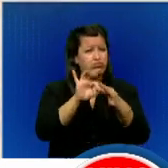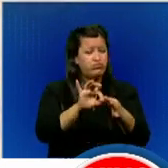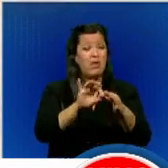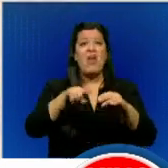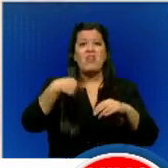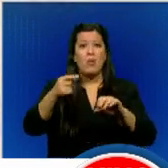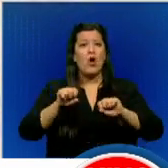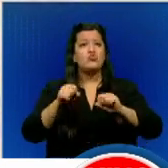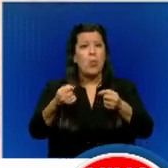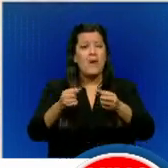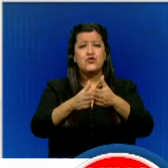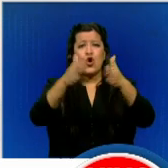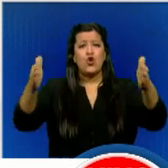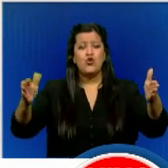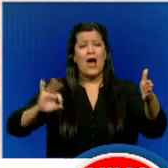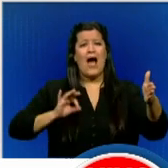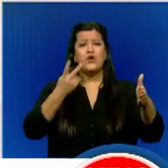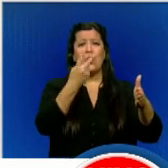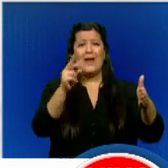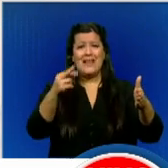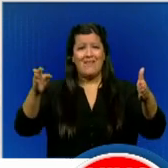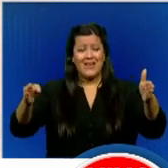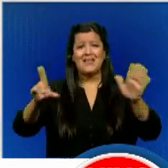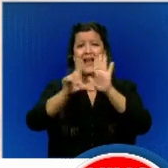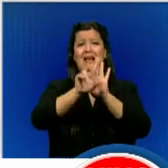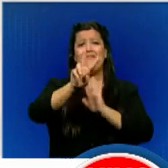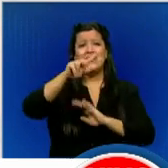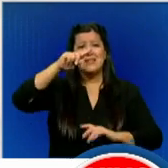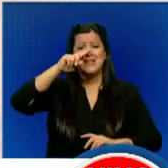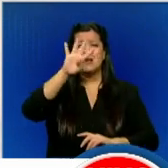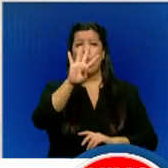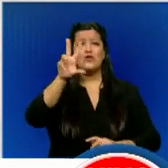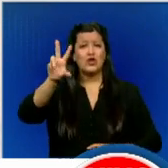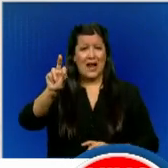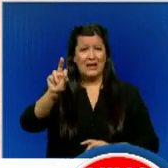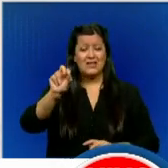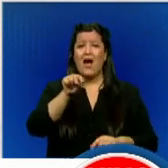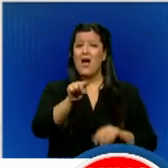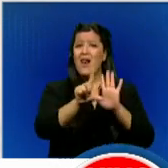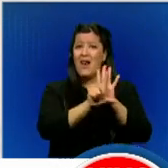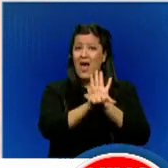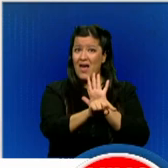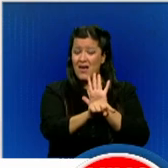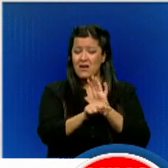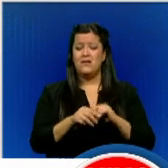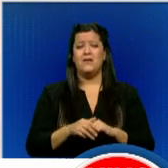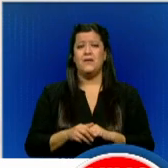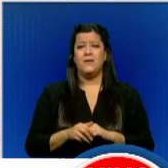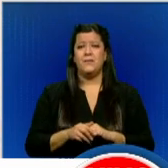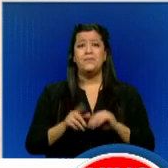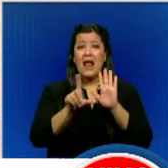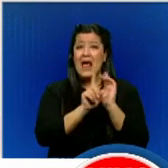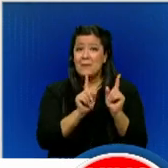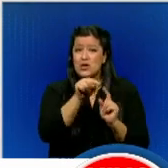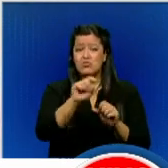durante todo el 2020 la ley 27 430 que fue la que se